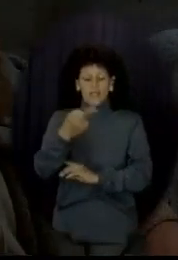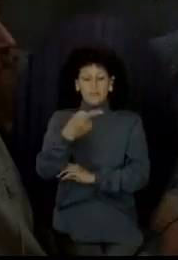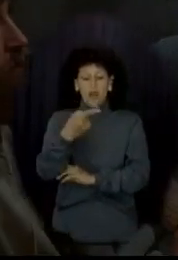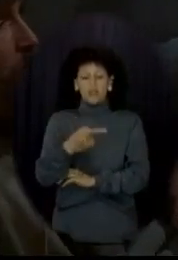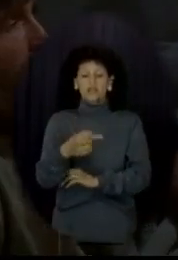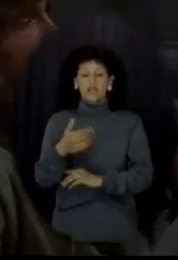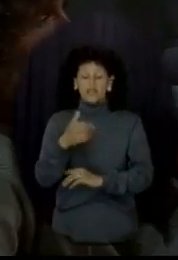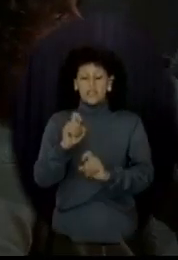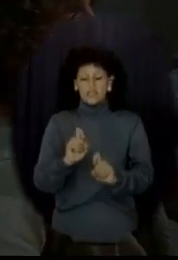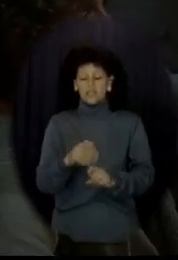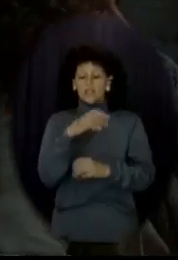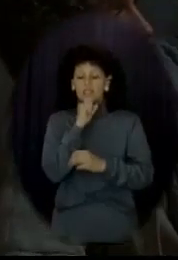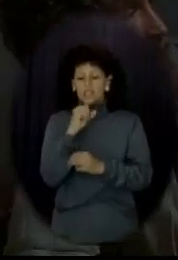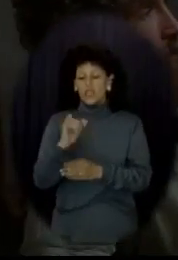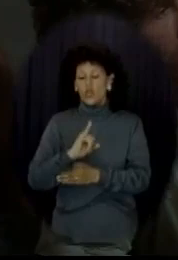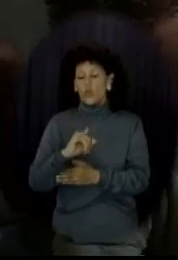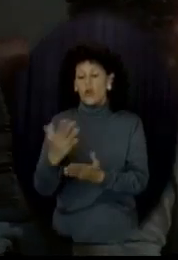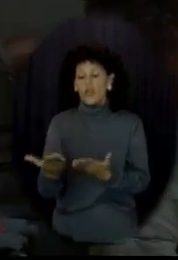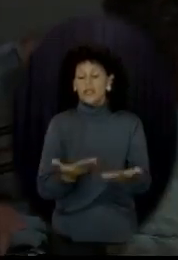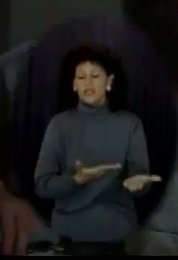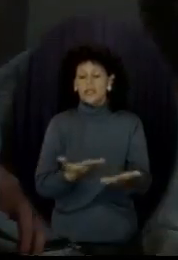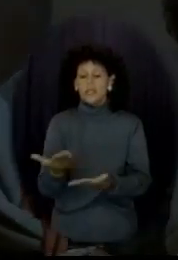Y el que sirva mejor dirigirá.